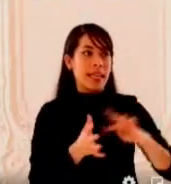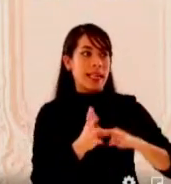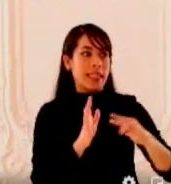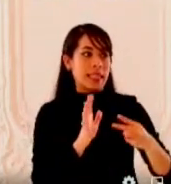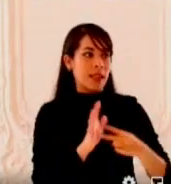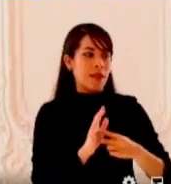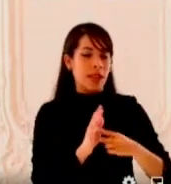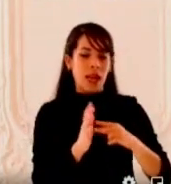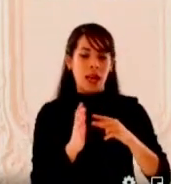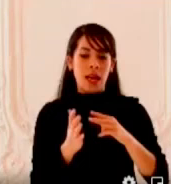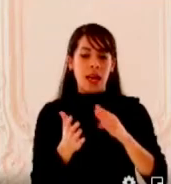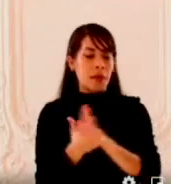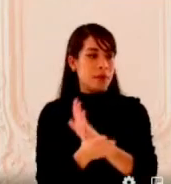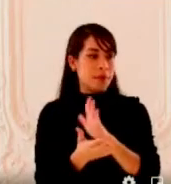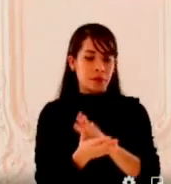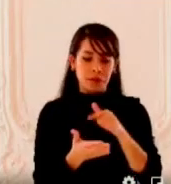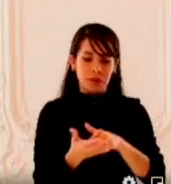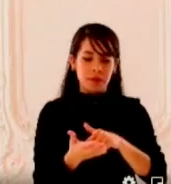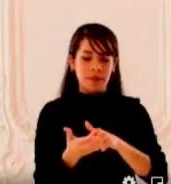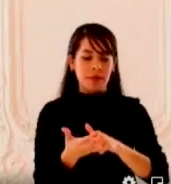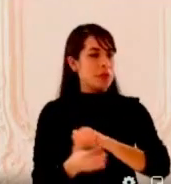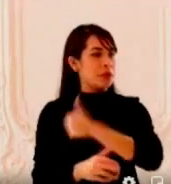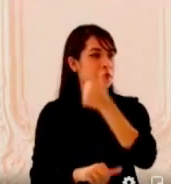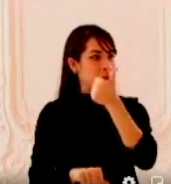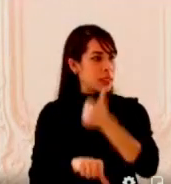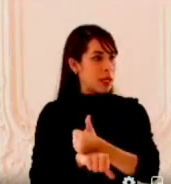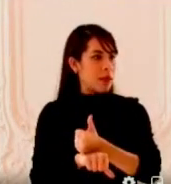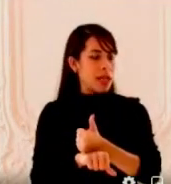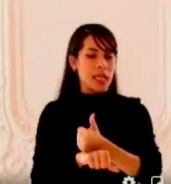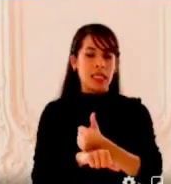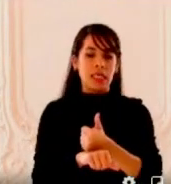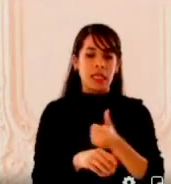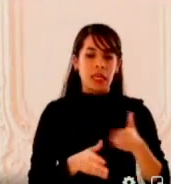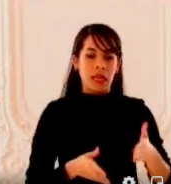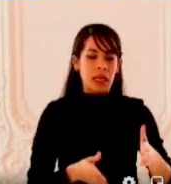se establecen toles, peajes